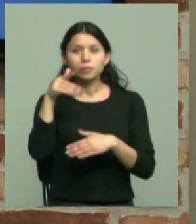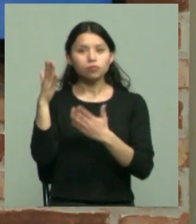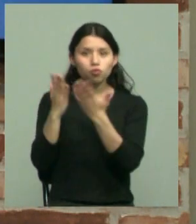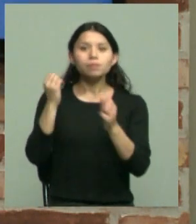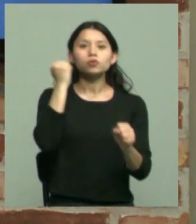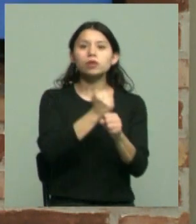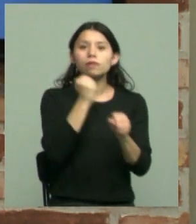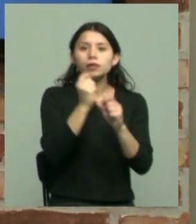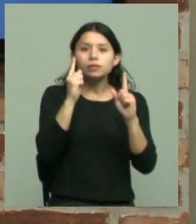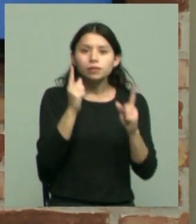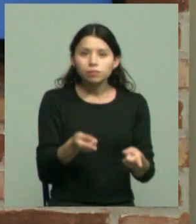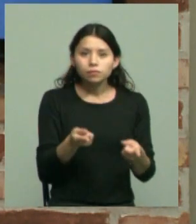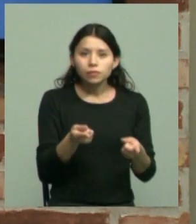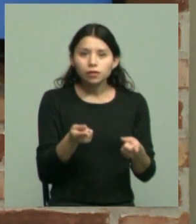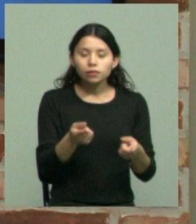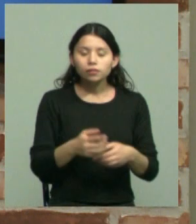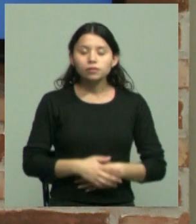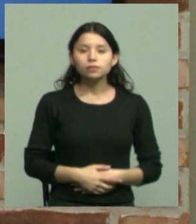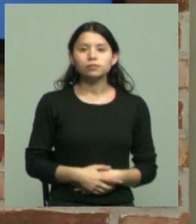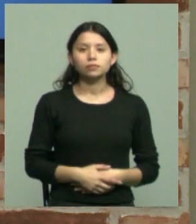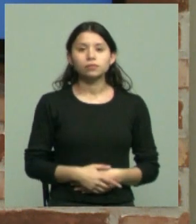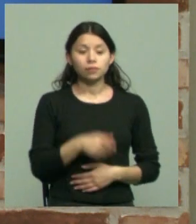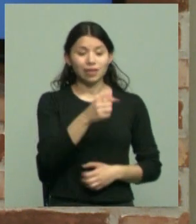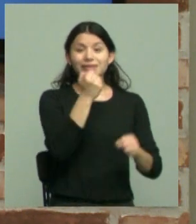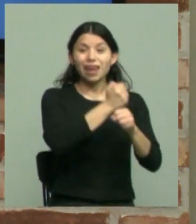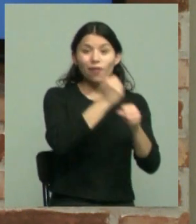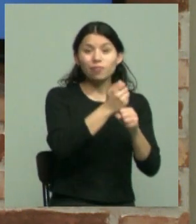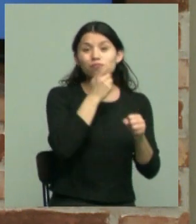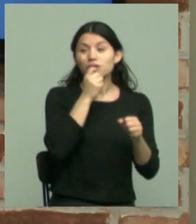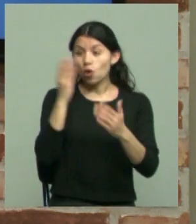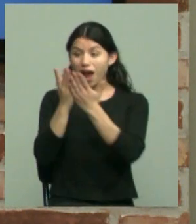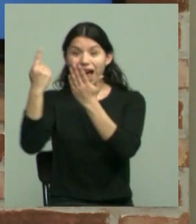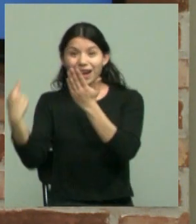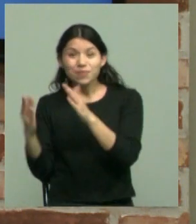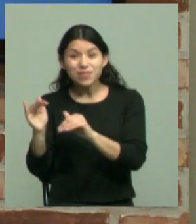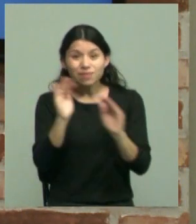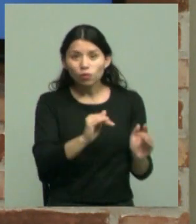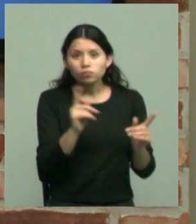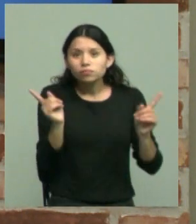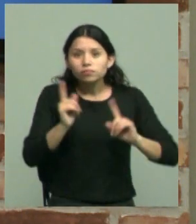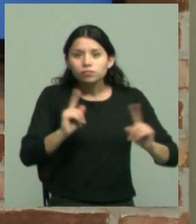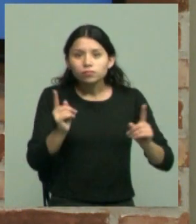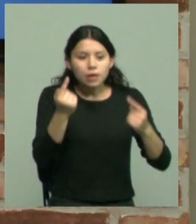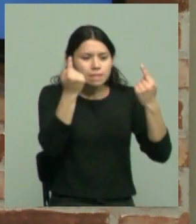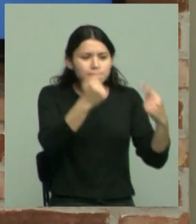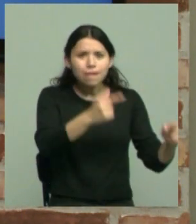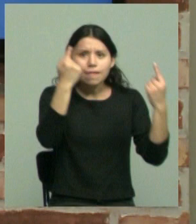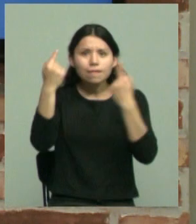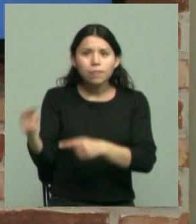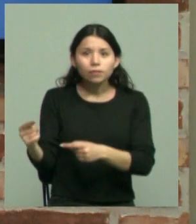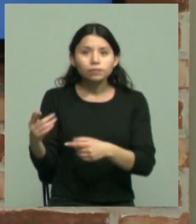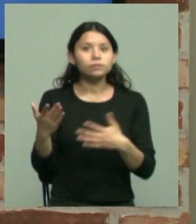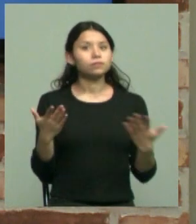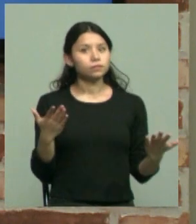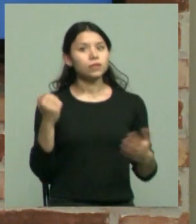esa mitad, más de la mitad también trabajan de algo que no está relacionado con su carrera. Por eso también es muy importante tener en cuenta